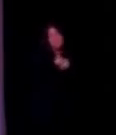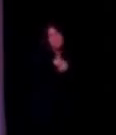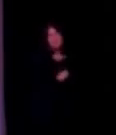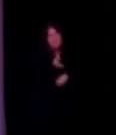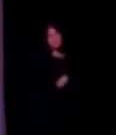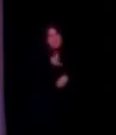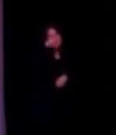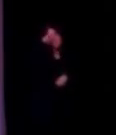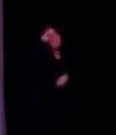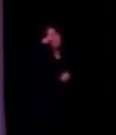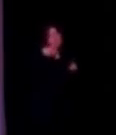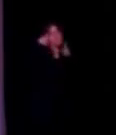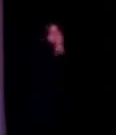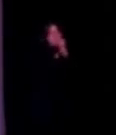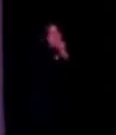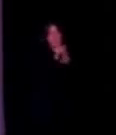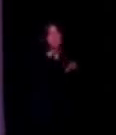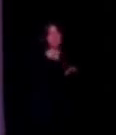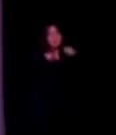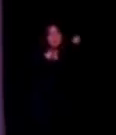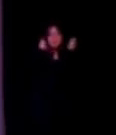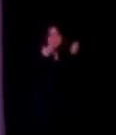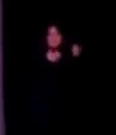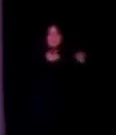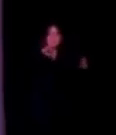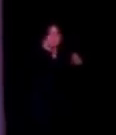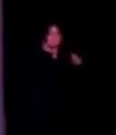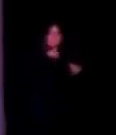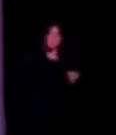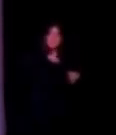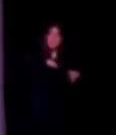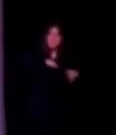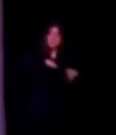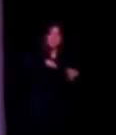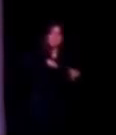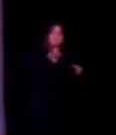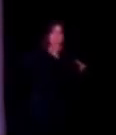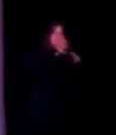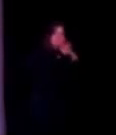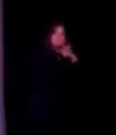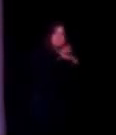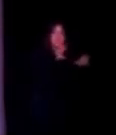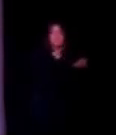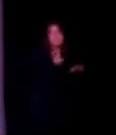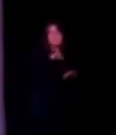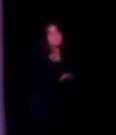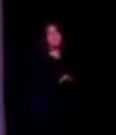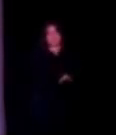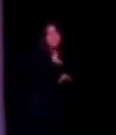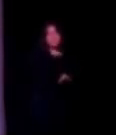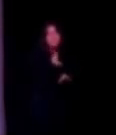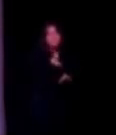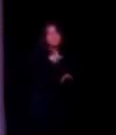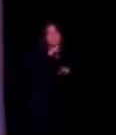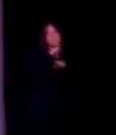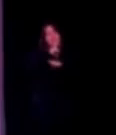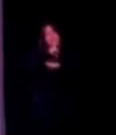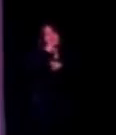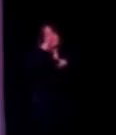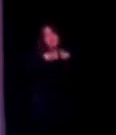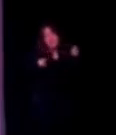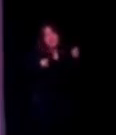tiene mucha vinculación y desde planteamientos éticos quizá diferentes a los que en su momento, por ejemplo, yo antes comentaba de